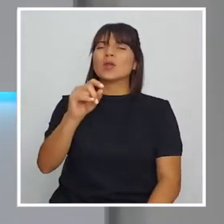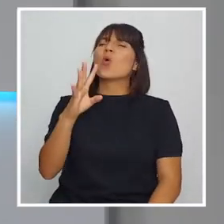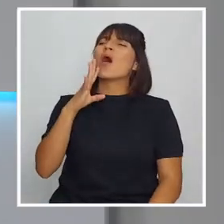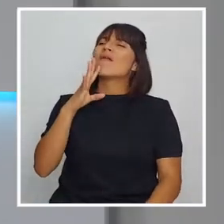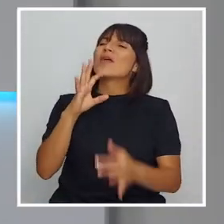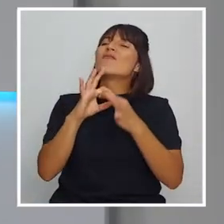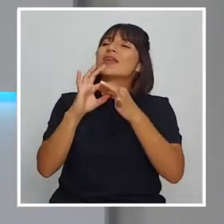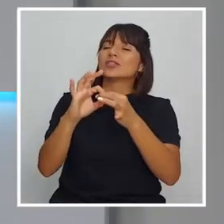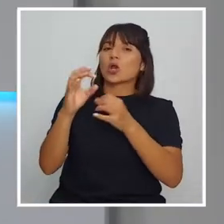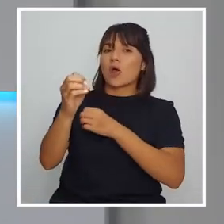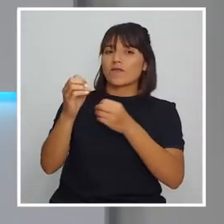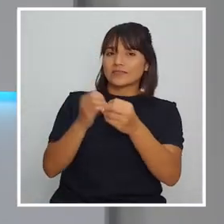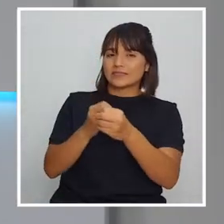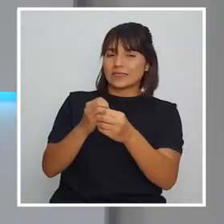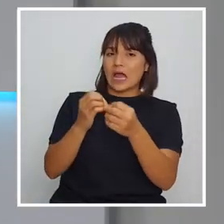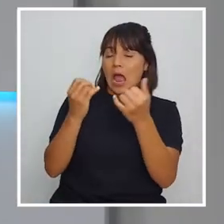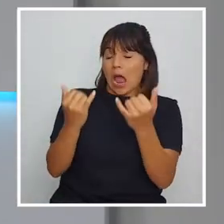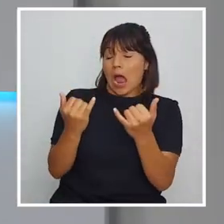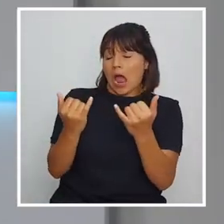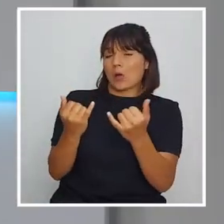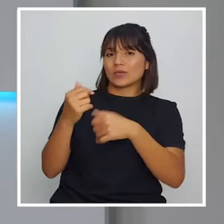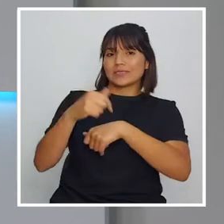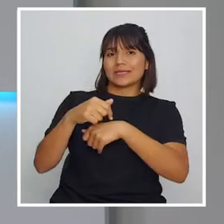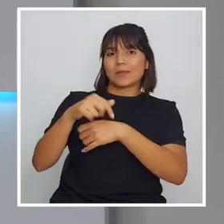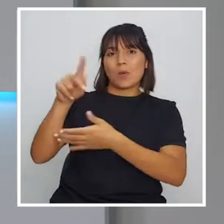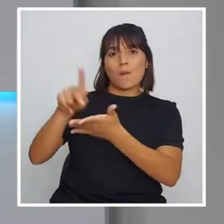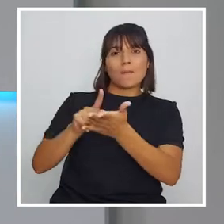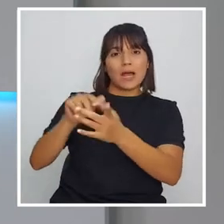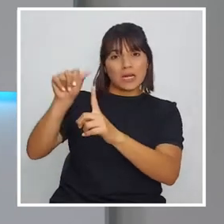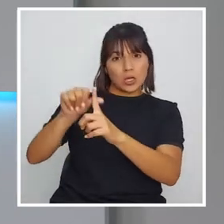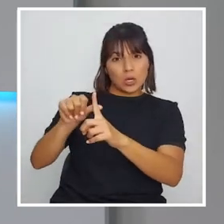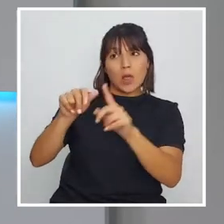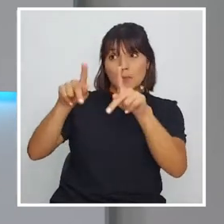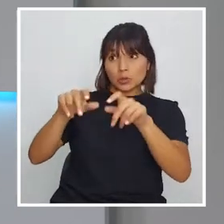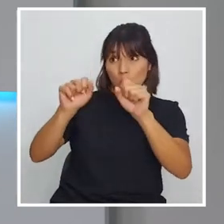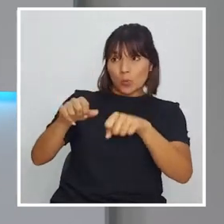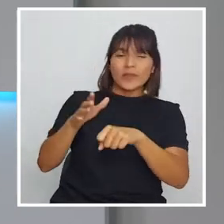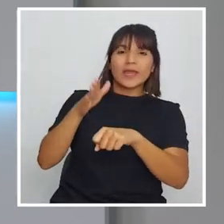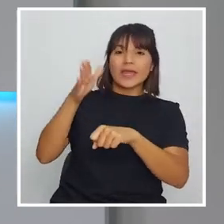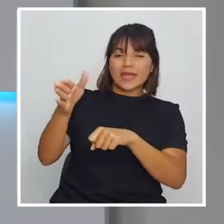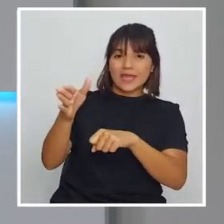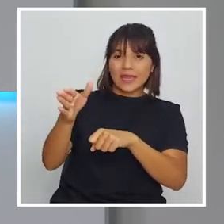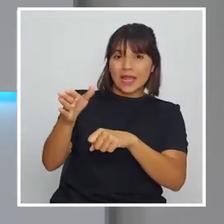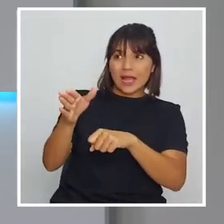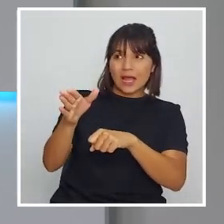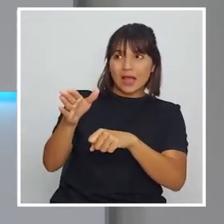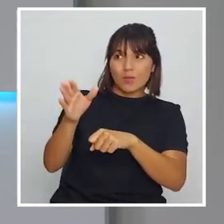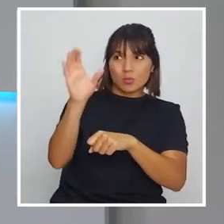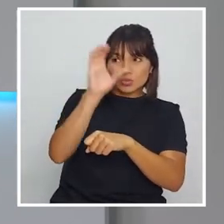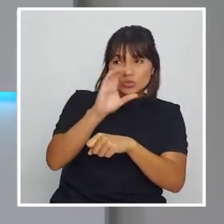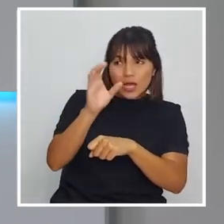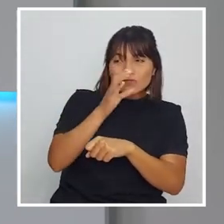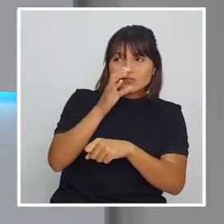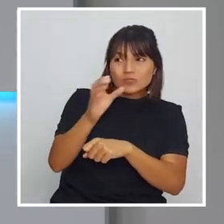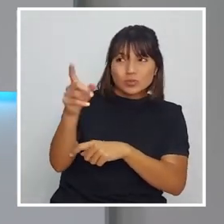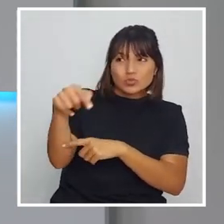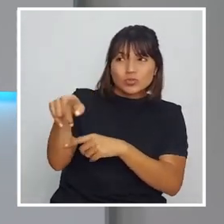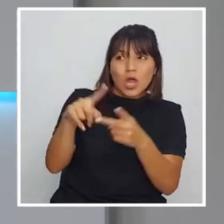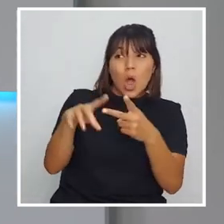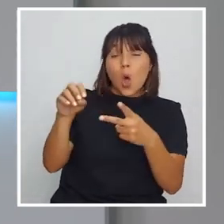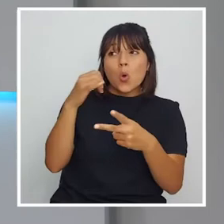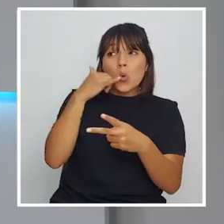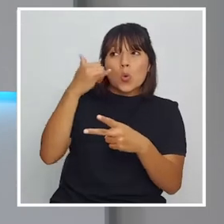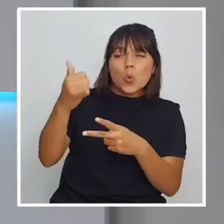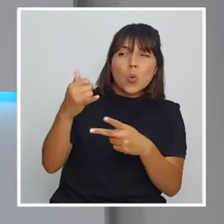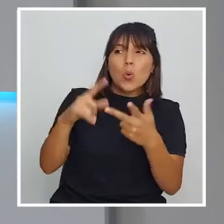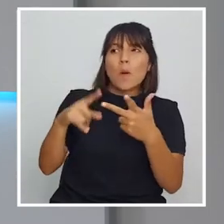Ahora en esta época del aguinaldo, pueden acudir a ustedes, no sé si también vía telefónica, para hacer consultas o algún tipo